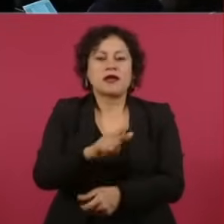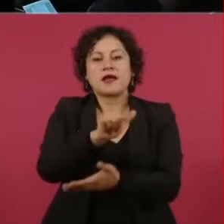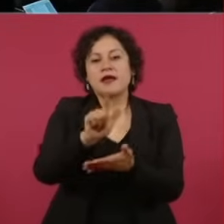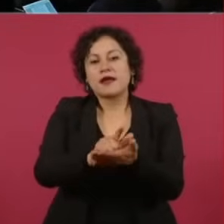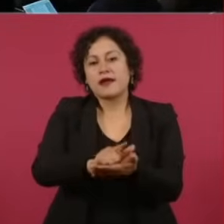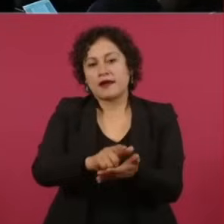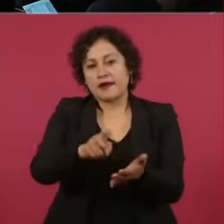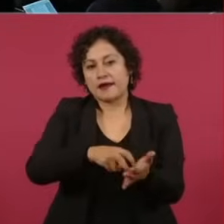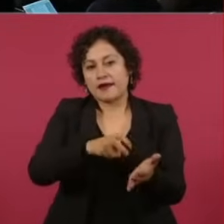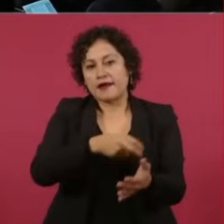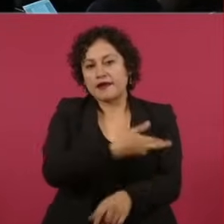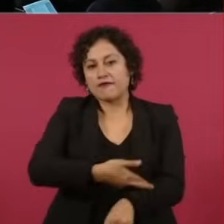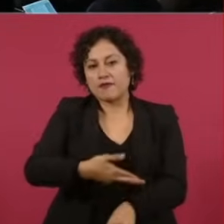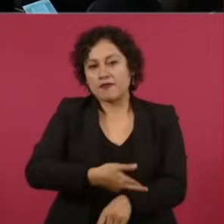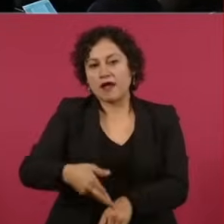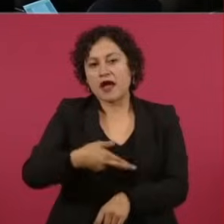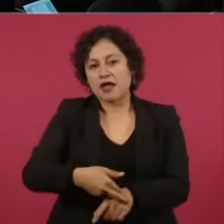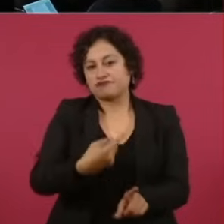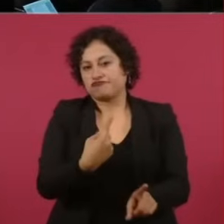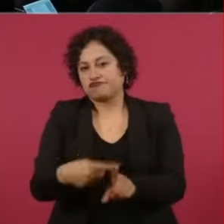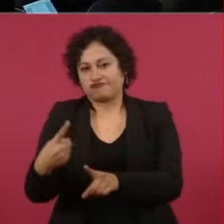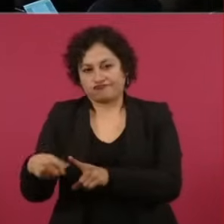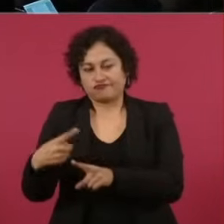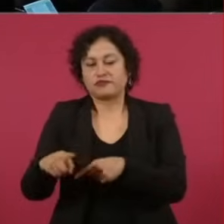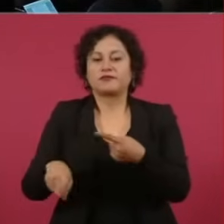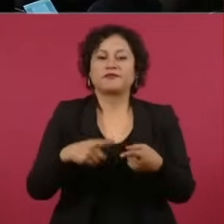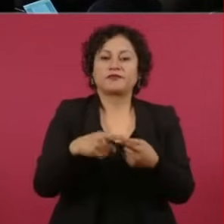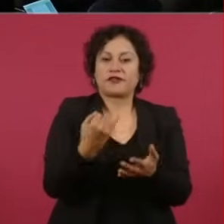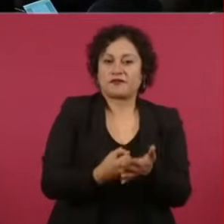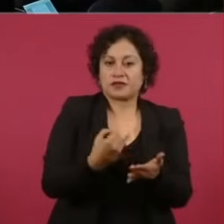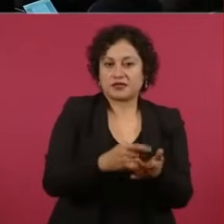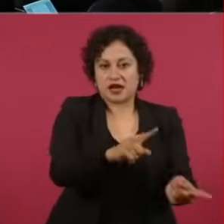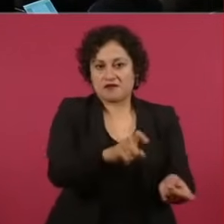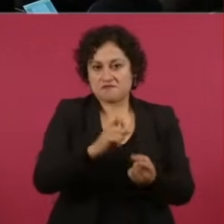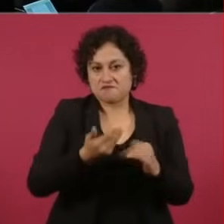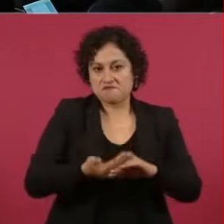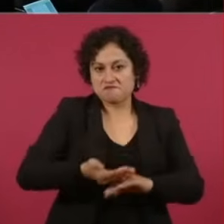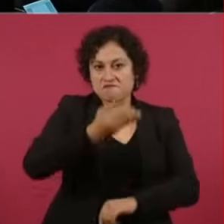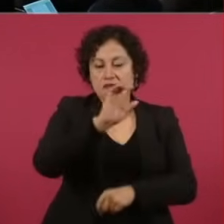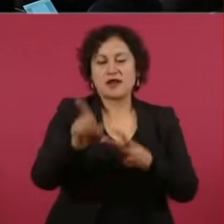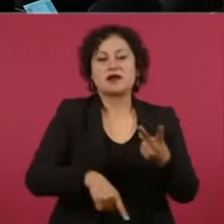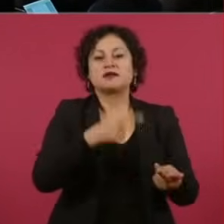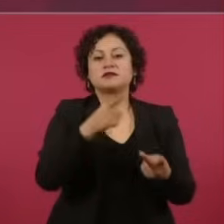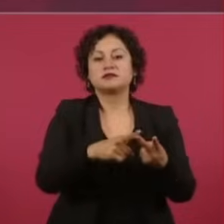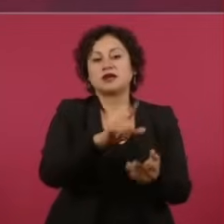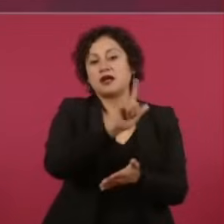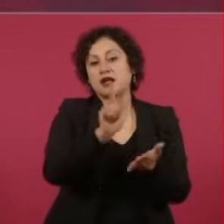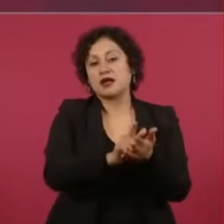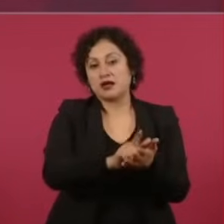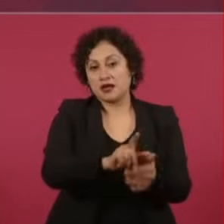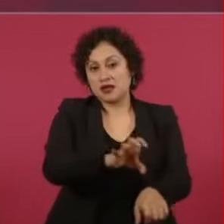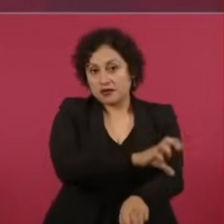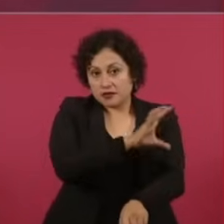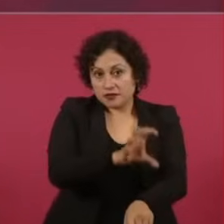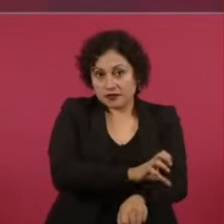fiscal, cobrar más impuestos. Reforma energética, entregar el petróleo, entregar la industria eléctrica.